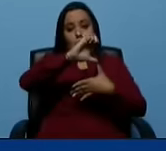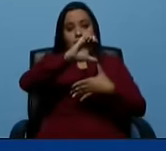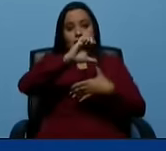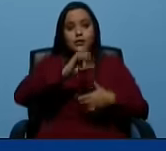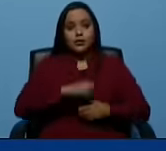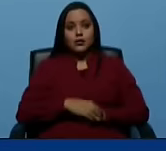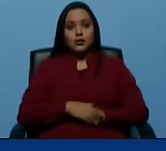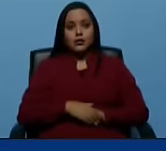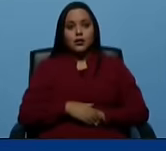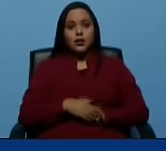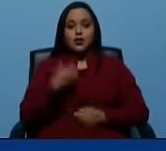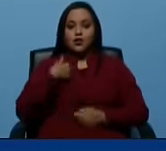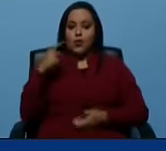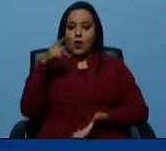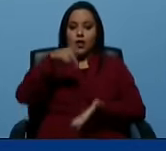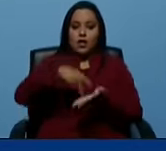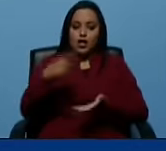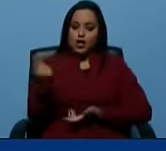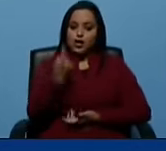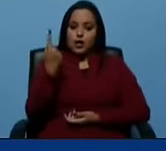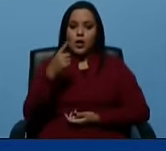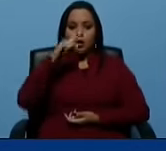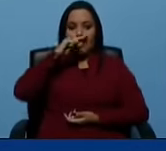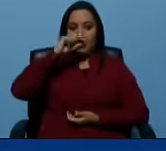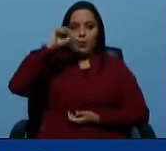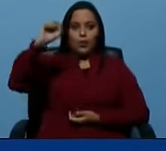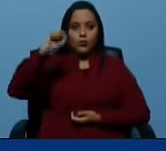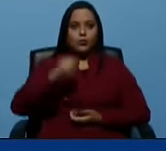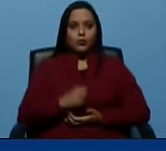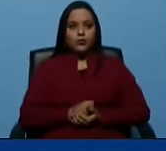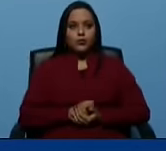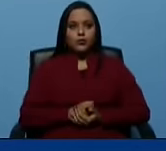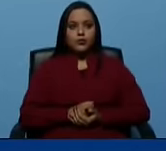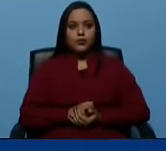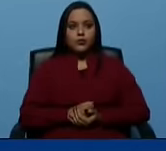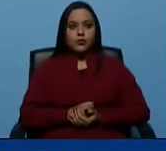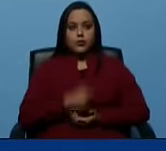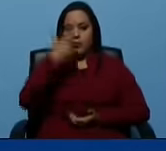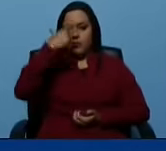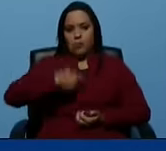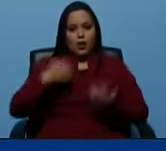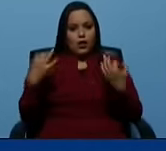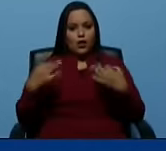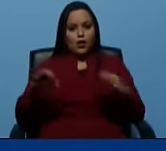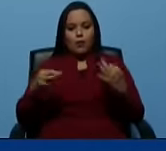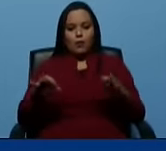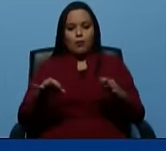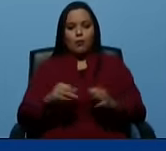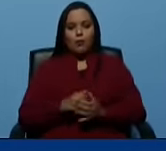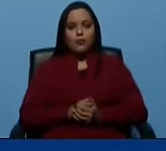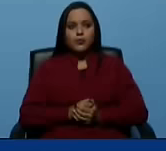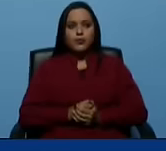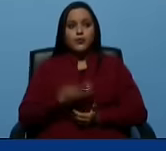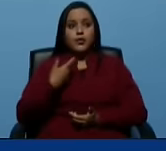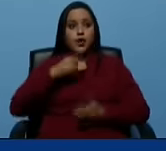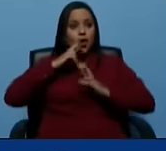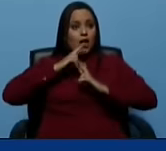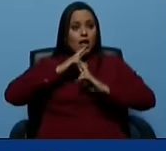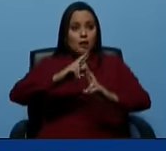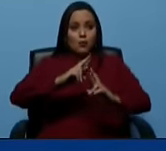Aquí estoy, soy solo Nicolás Maduro Moro, ciudadano de a pie. He